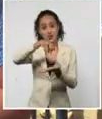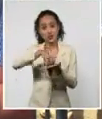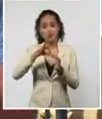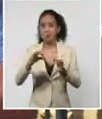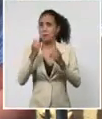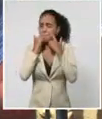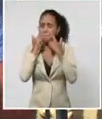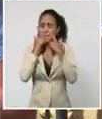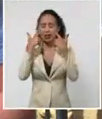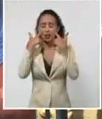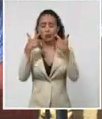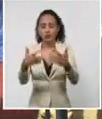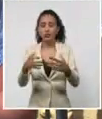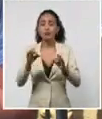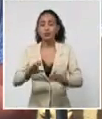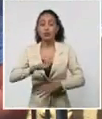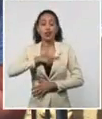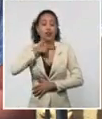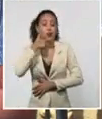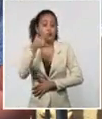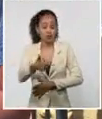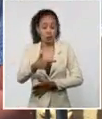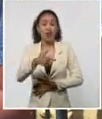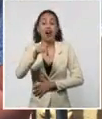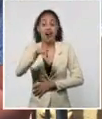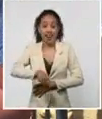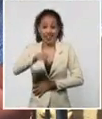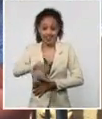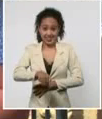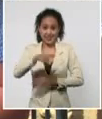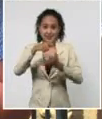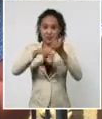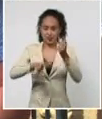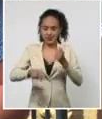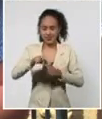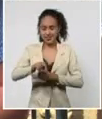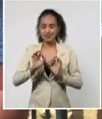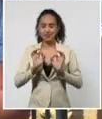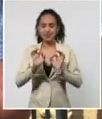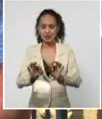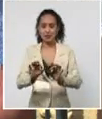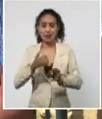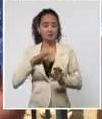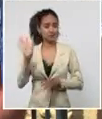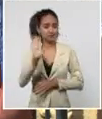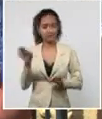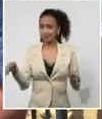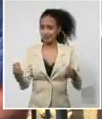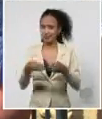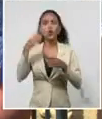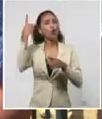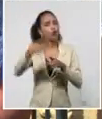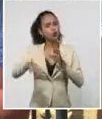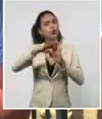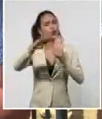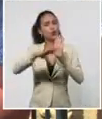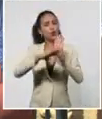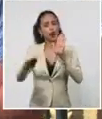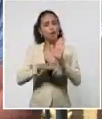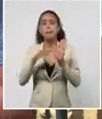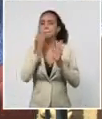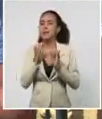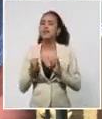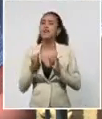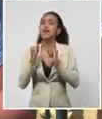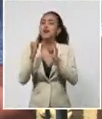más importantes que concede la cultura, que concede el arte en esta región central del país. Yo así me voy despidiendo. En próximos espacios vamos a tener más